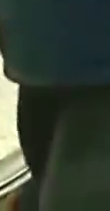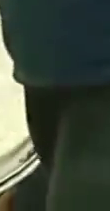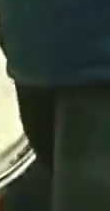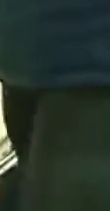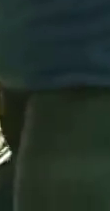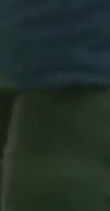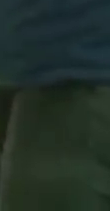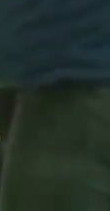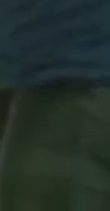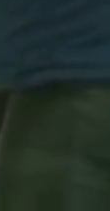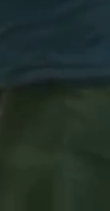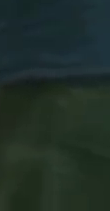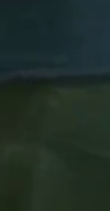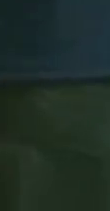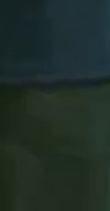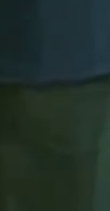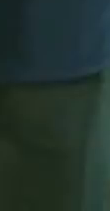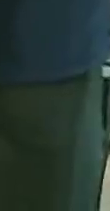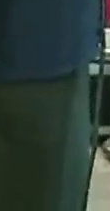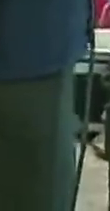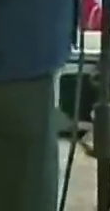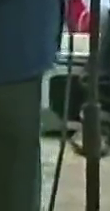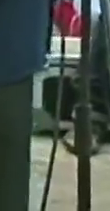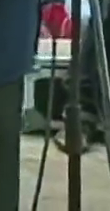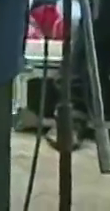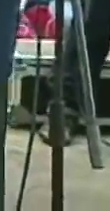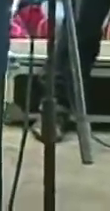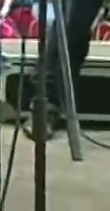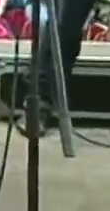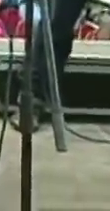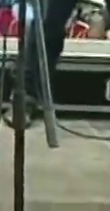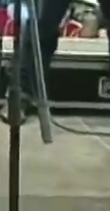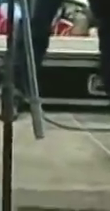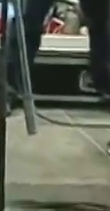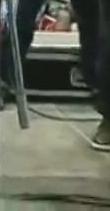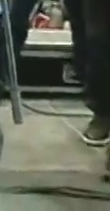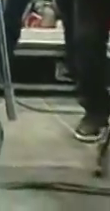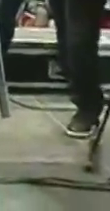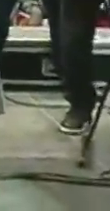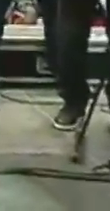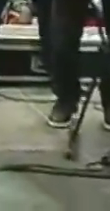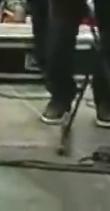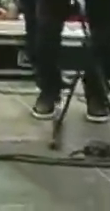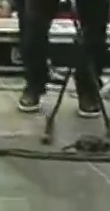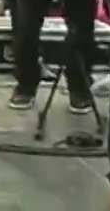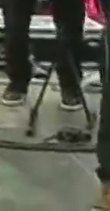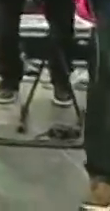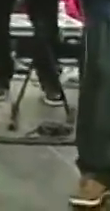ilusión, con la luz de la ilusión. Que